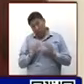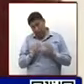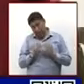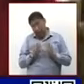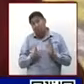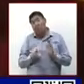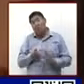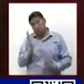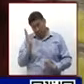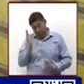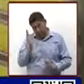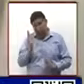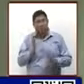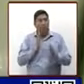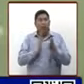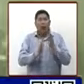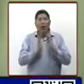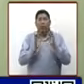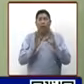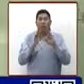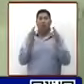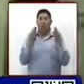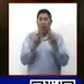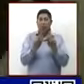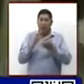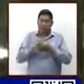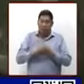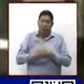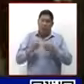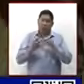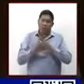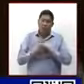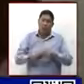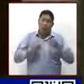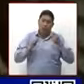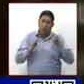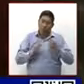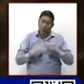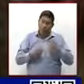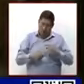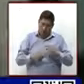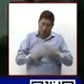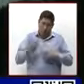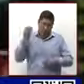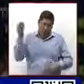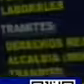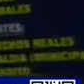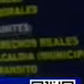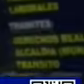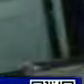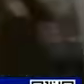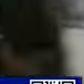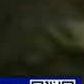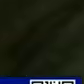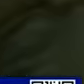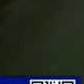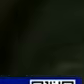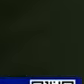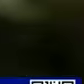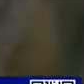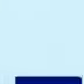pudimos incluso conversar con la familia, que nos relató a detalle su dolor. Enseguida, esta historia.